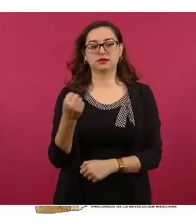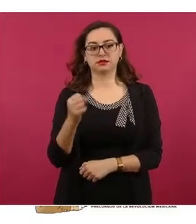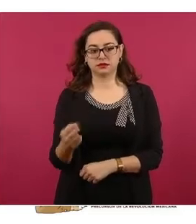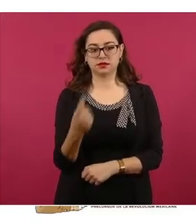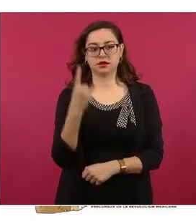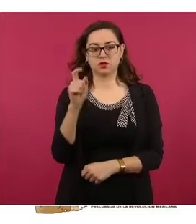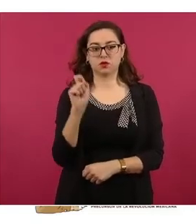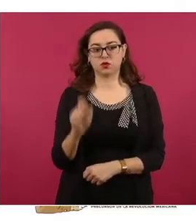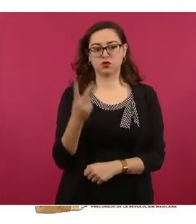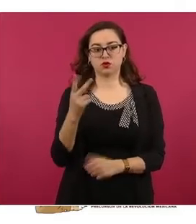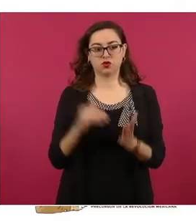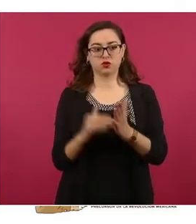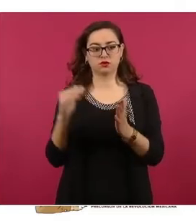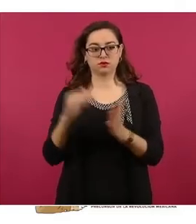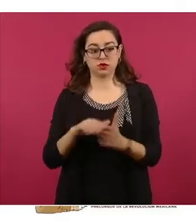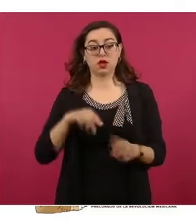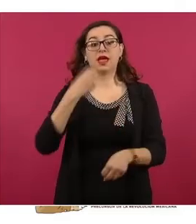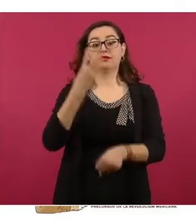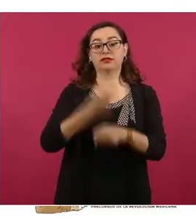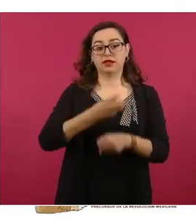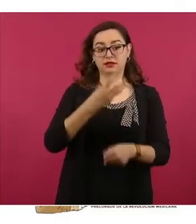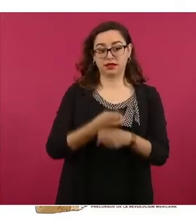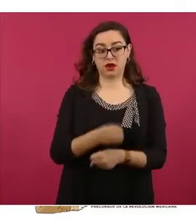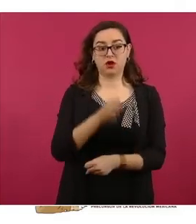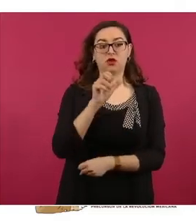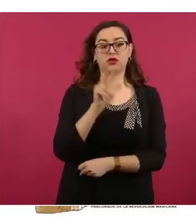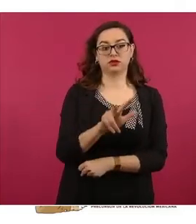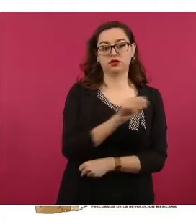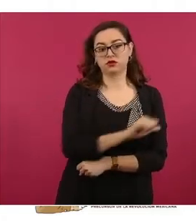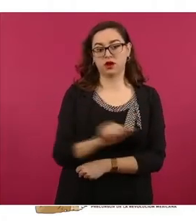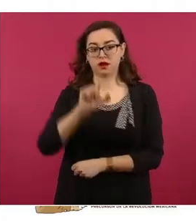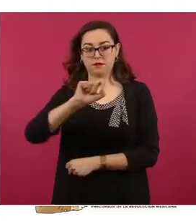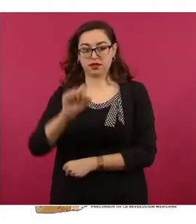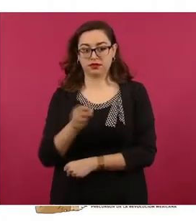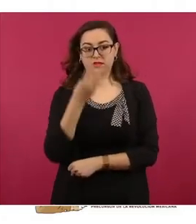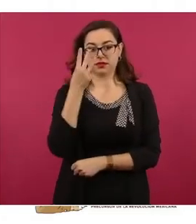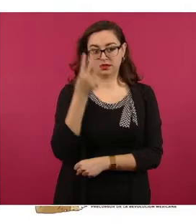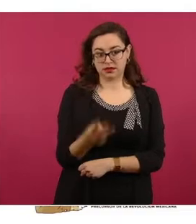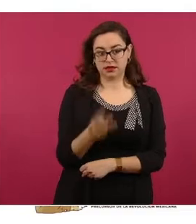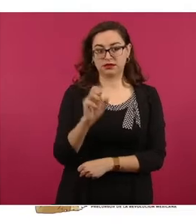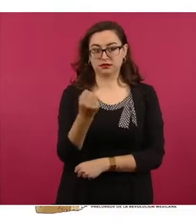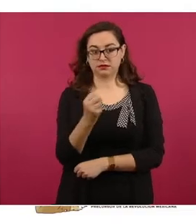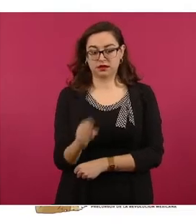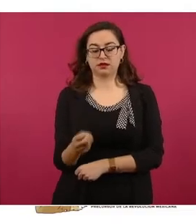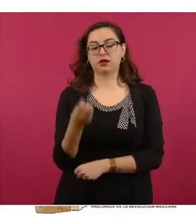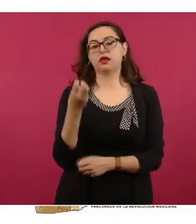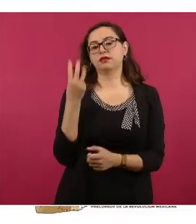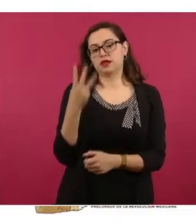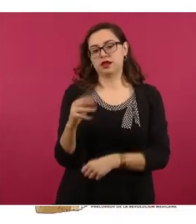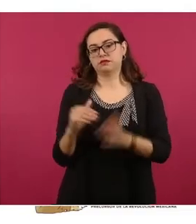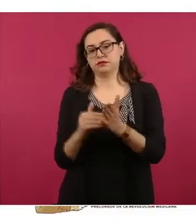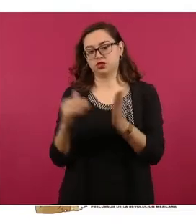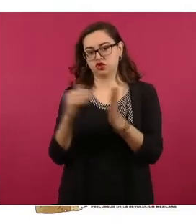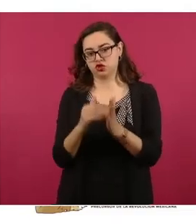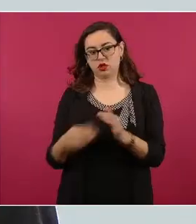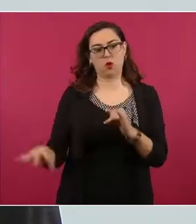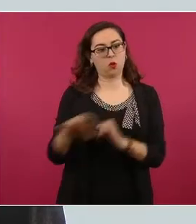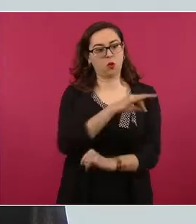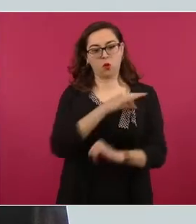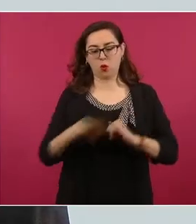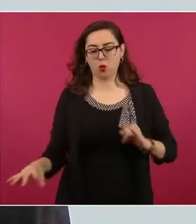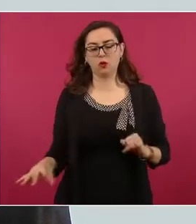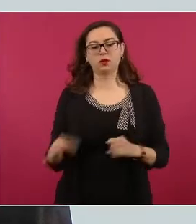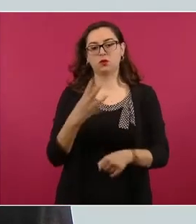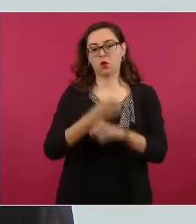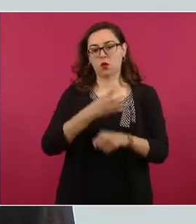de 18 al 23 de septiembre con 3 millones, un poco más de 3 millones, y el último para completar los 10